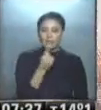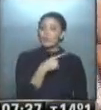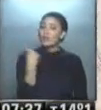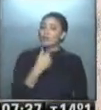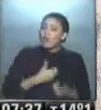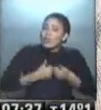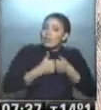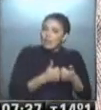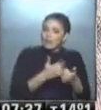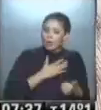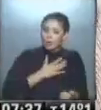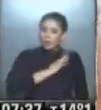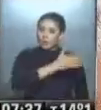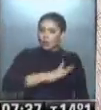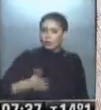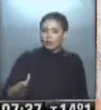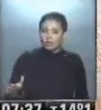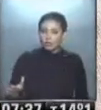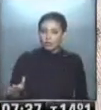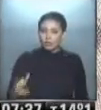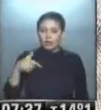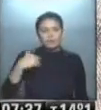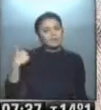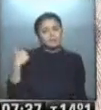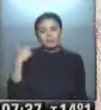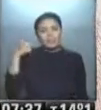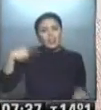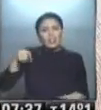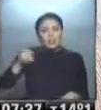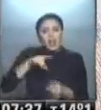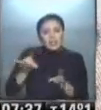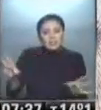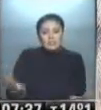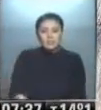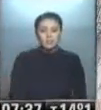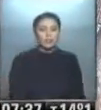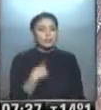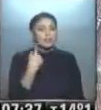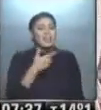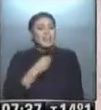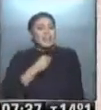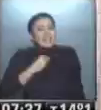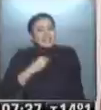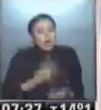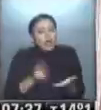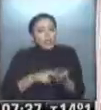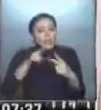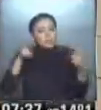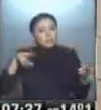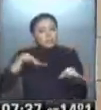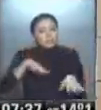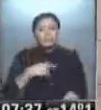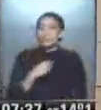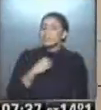que defendemos nuestro río. Es una lástima lo que nos están haciendo. ¿Qué sintió de tener que volver a marchar sobre el puente? Me da ganas de